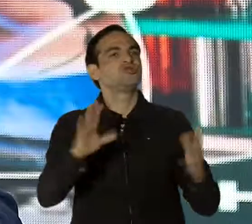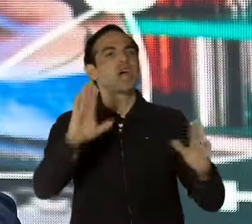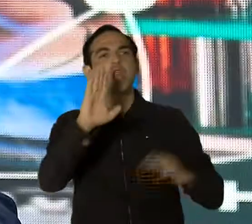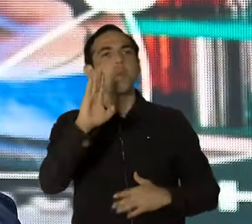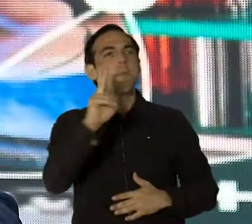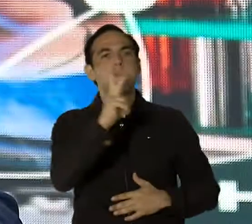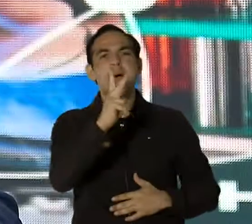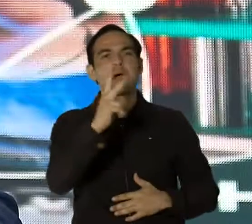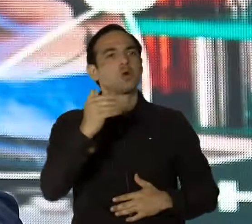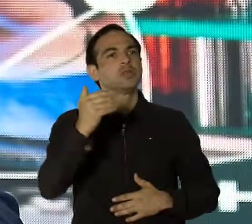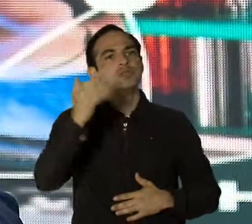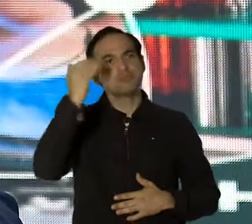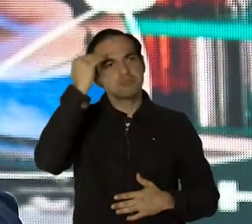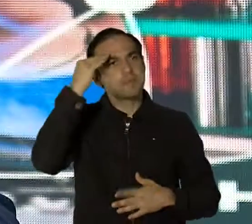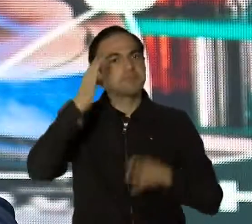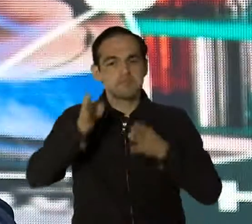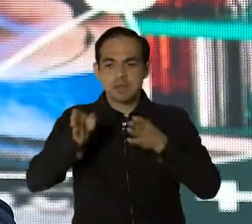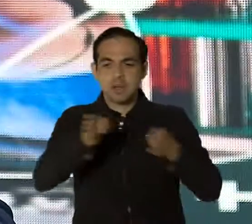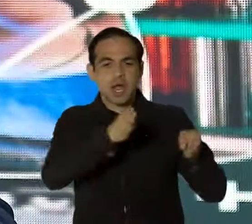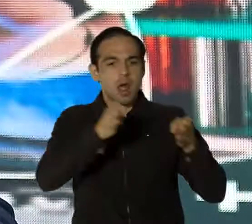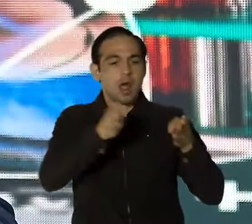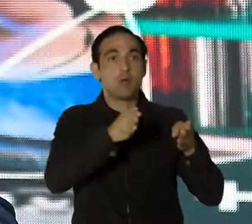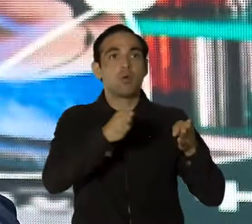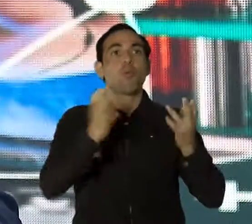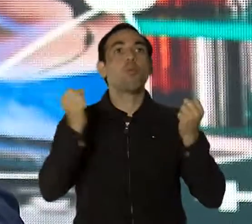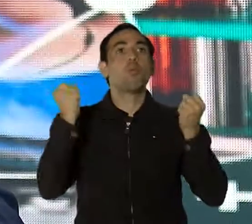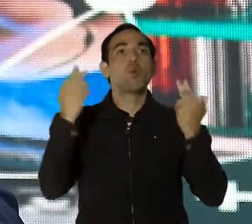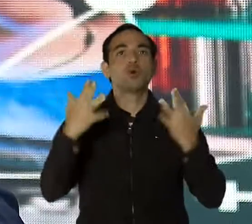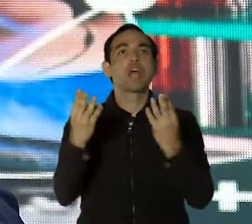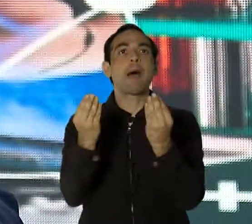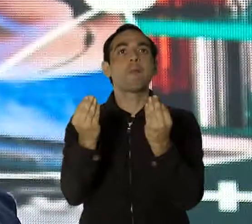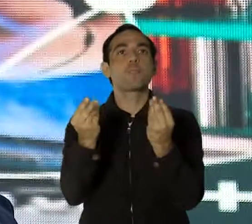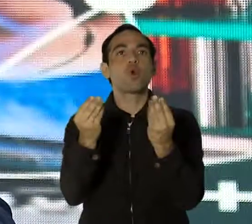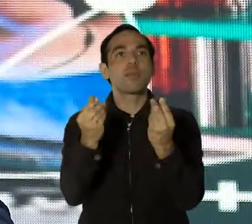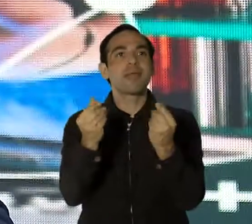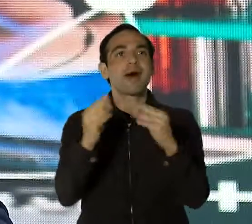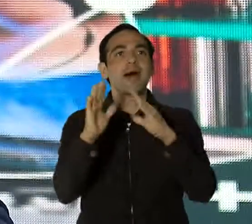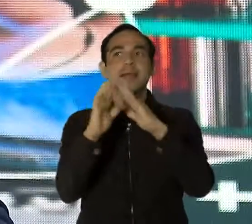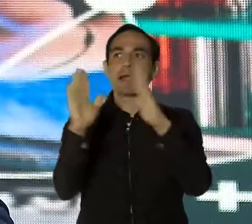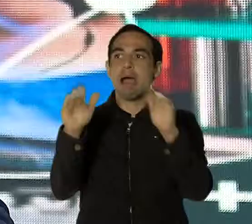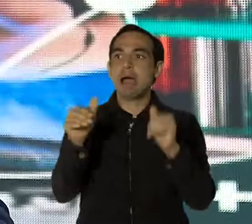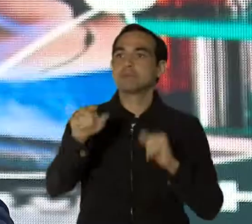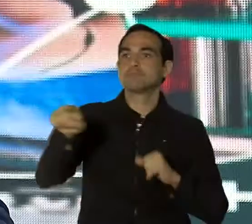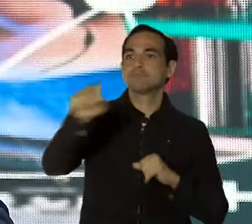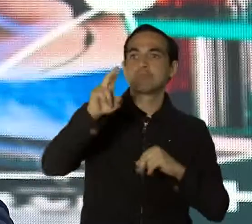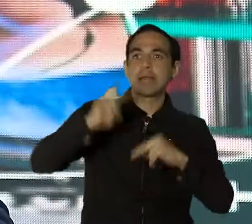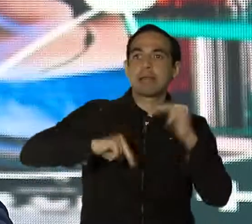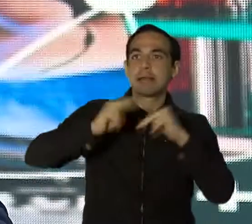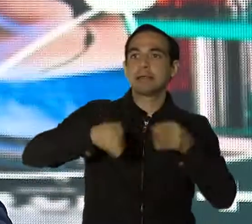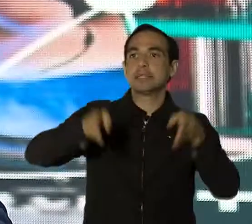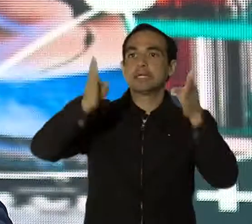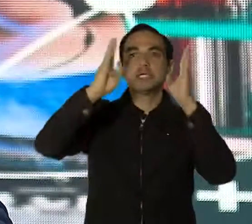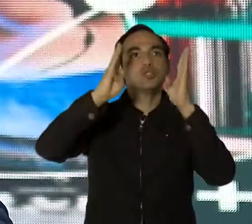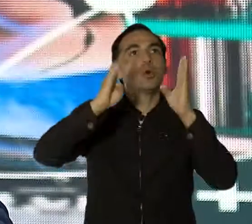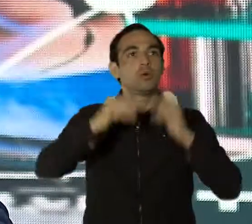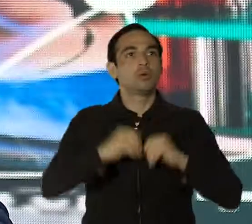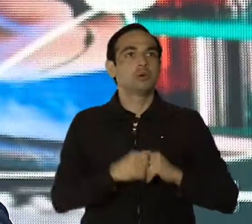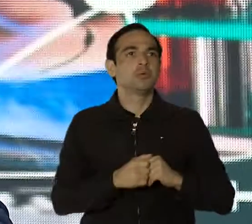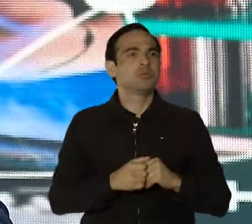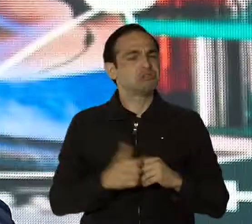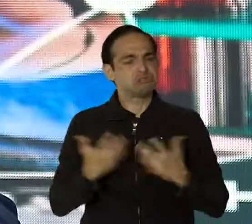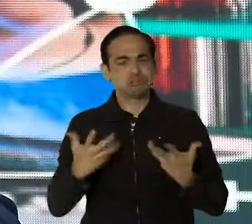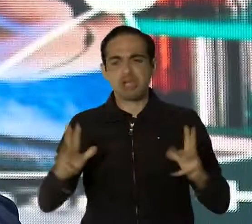una demanda de estas propiedades y se le ha dado bastante tiempo